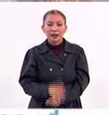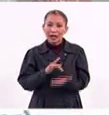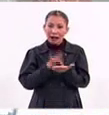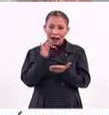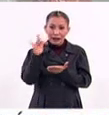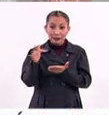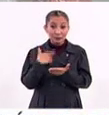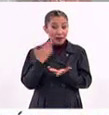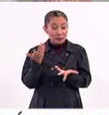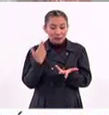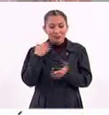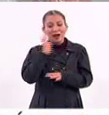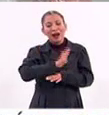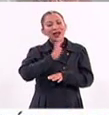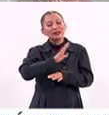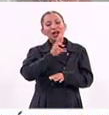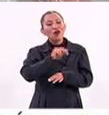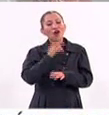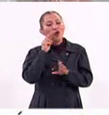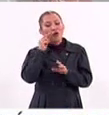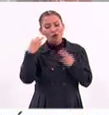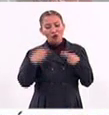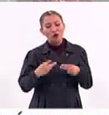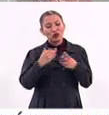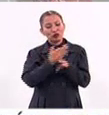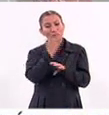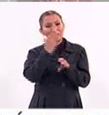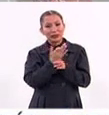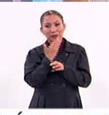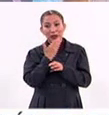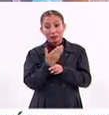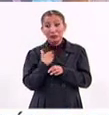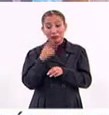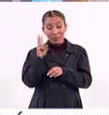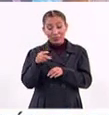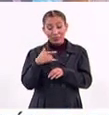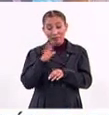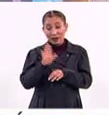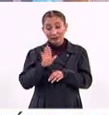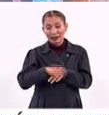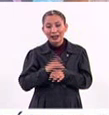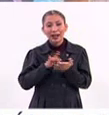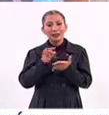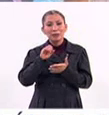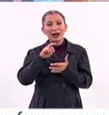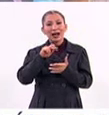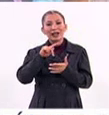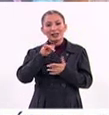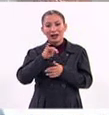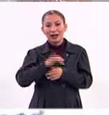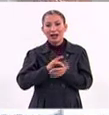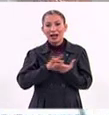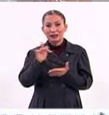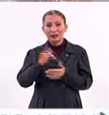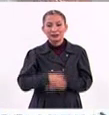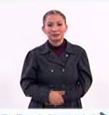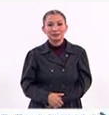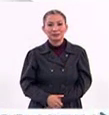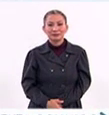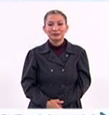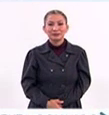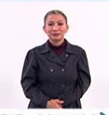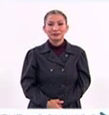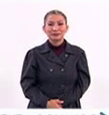Muchas gracias. Porque muchas veces me da la impresión que no nos hemos visto suficientemente bien. Yo también tengo esa impresión. Gracias, Margarita. Gracias, Javier. Gracias. Gracias,